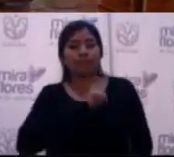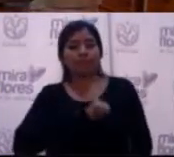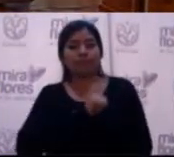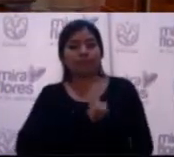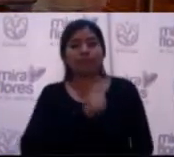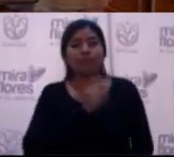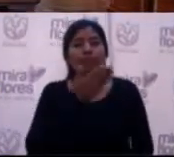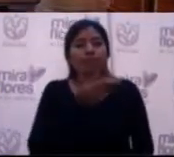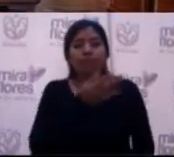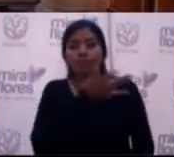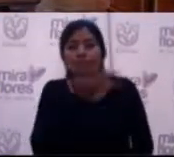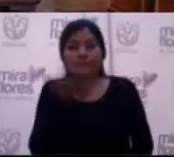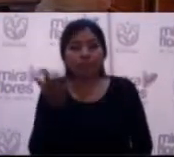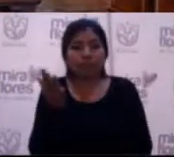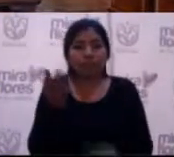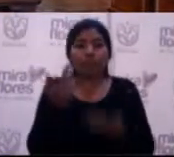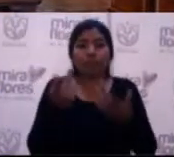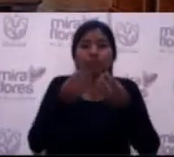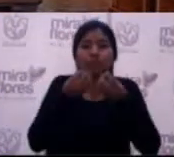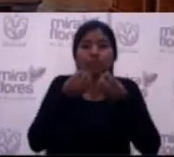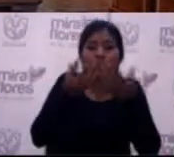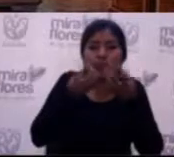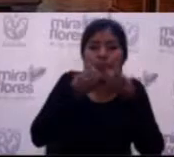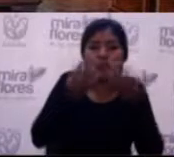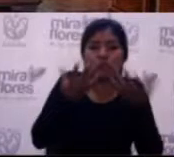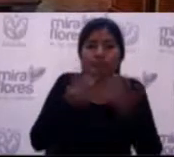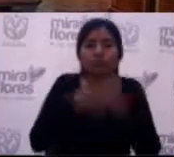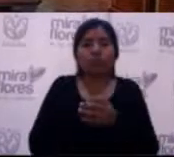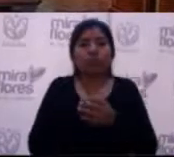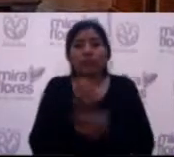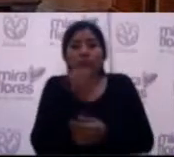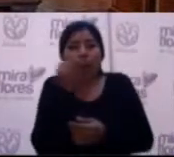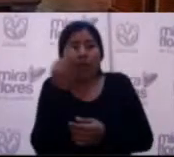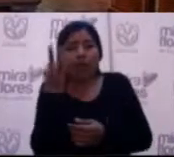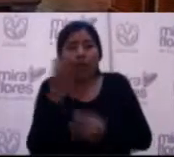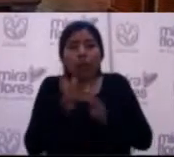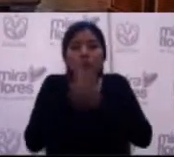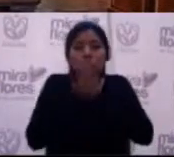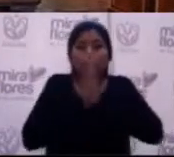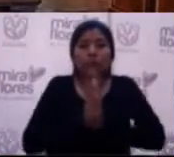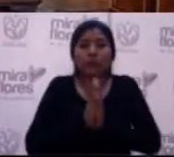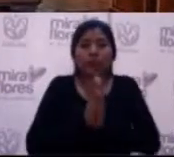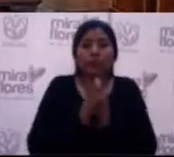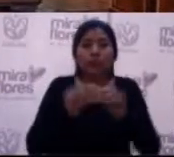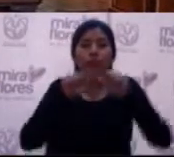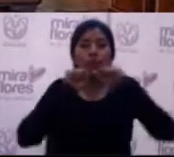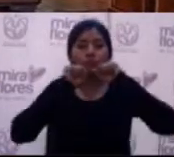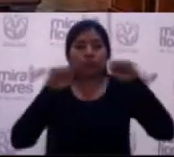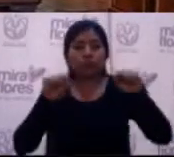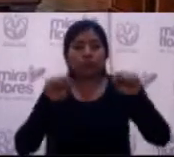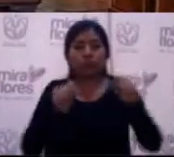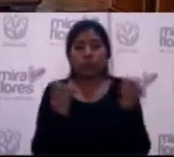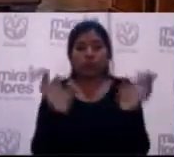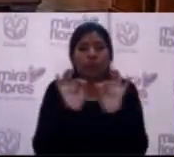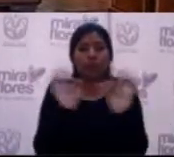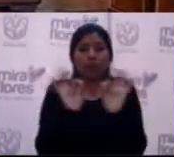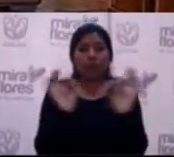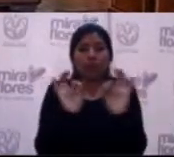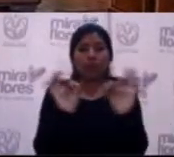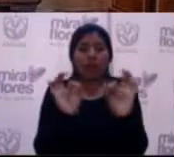documento que dar cuenta al Consejo Municipal. ¿Algún pedido por escrito en Secretaría General? Ningún pedido, señor alcalde. No hay pedidos por